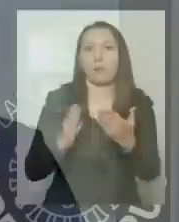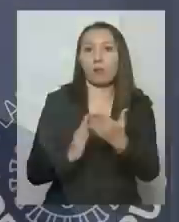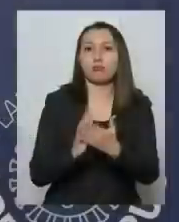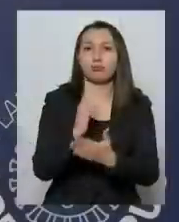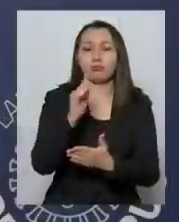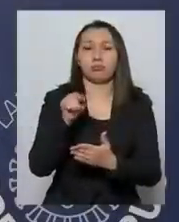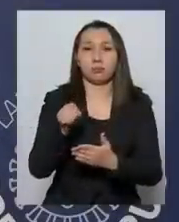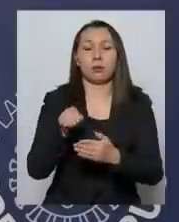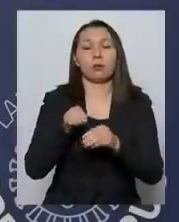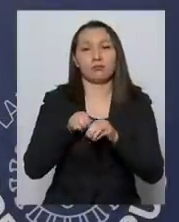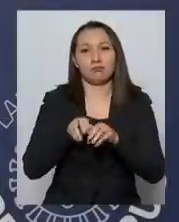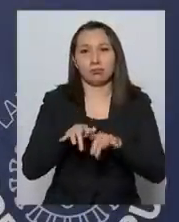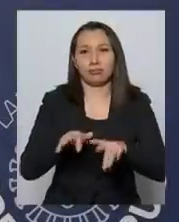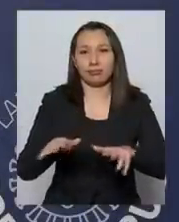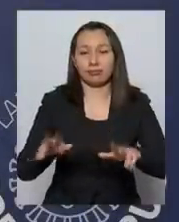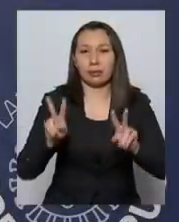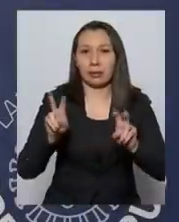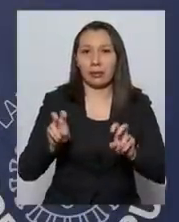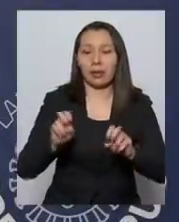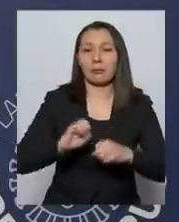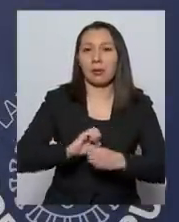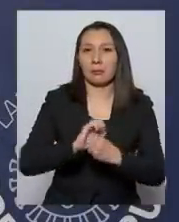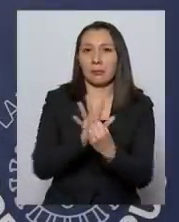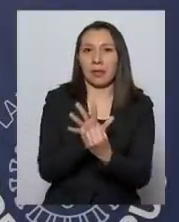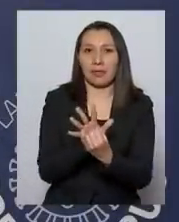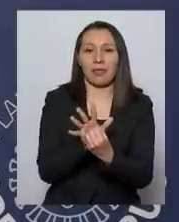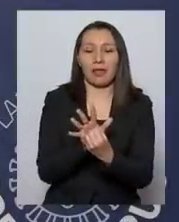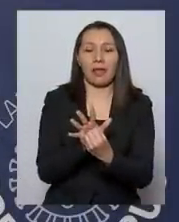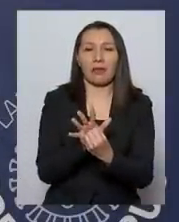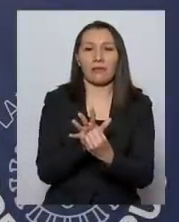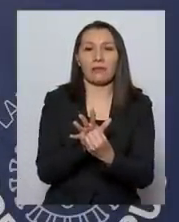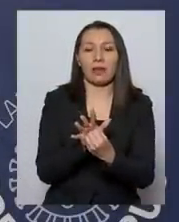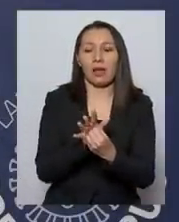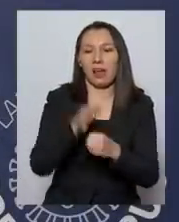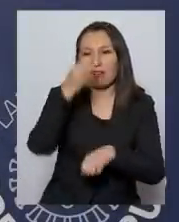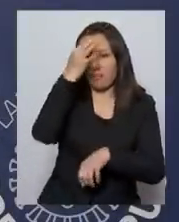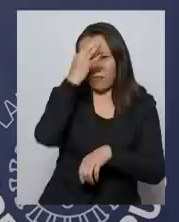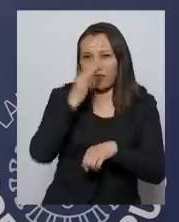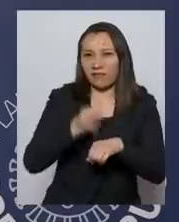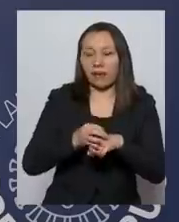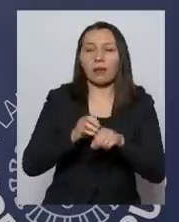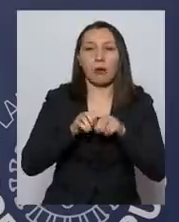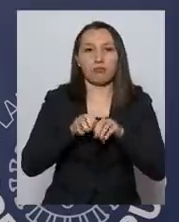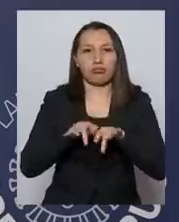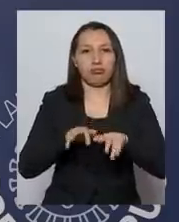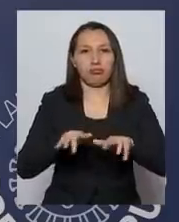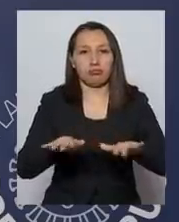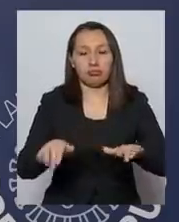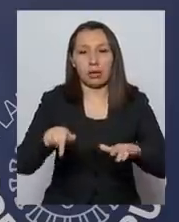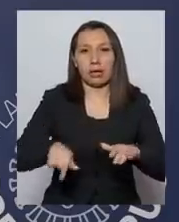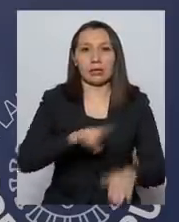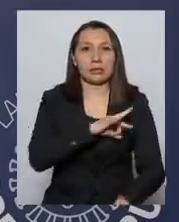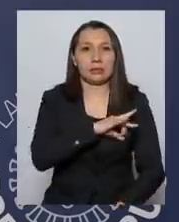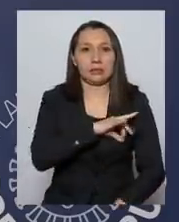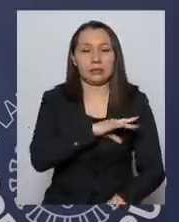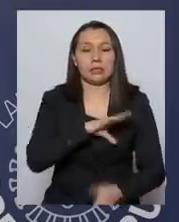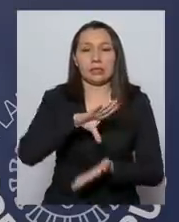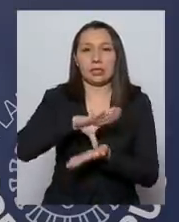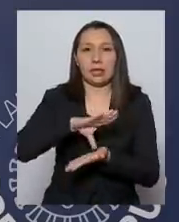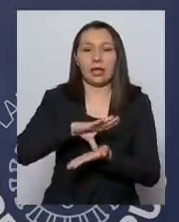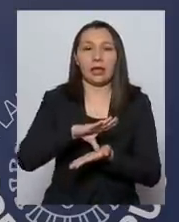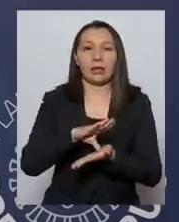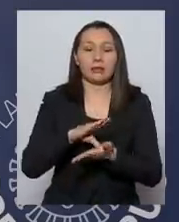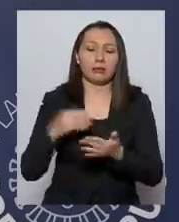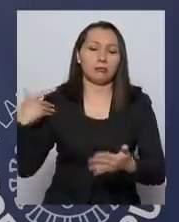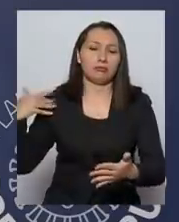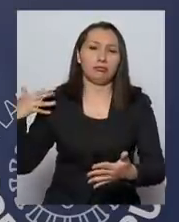Ahora, tomemos nota de varios fotos. Esta epidemia, pandemia de coronavirus en nuestro país,